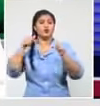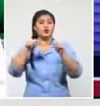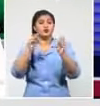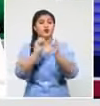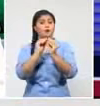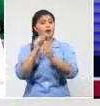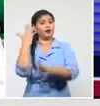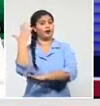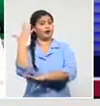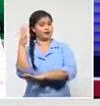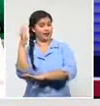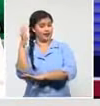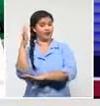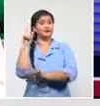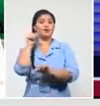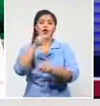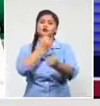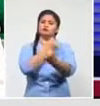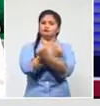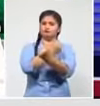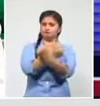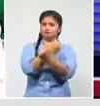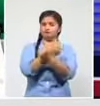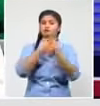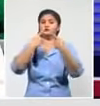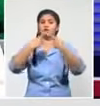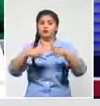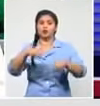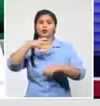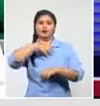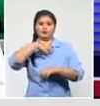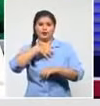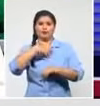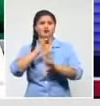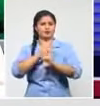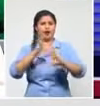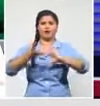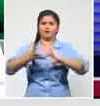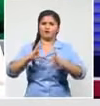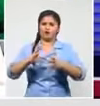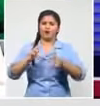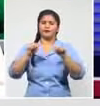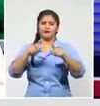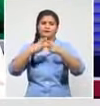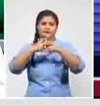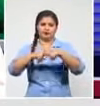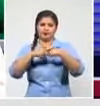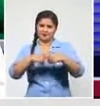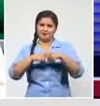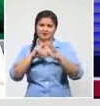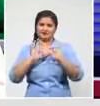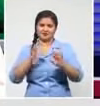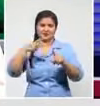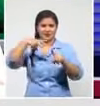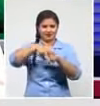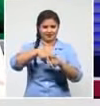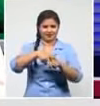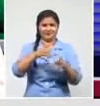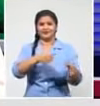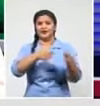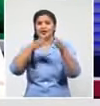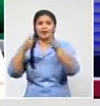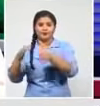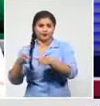riesgo, pero tenemos la forma de que no se produzca. De los